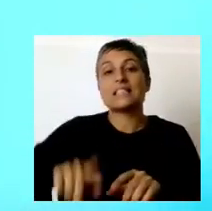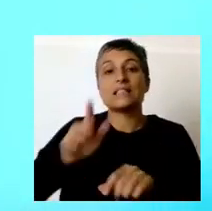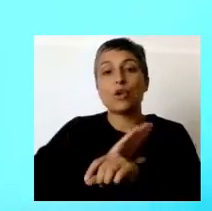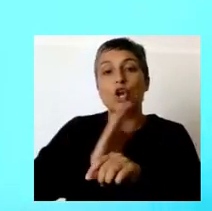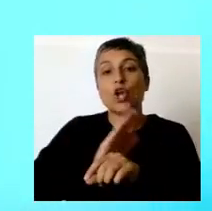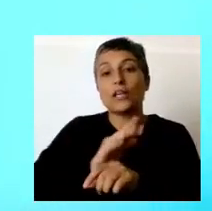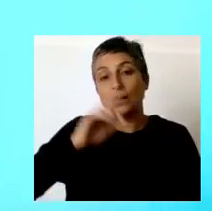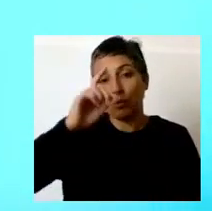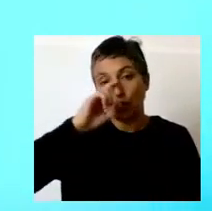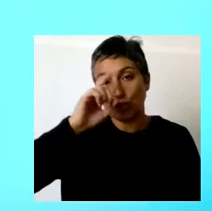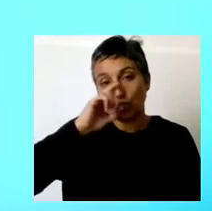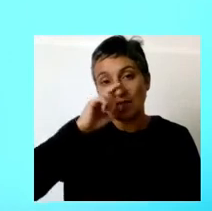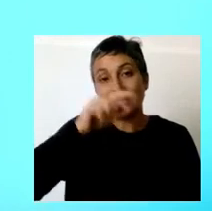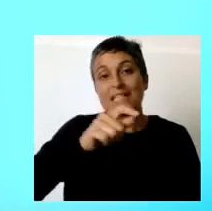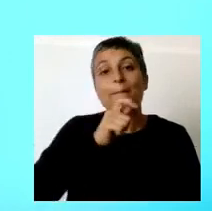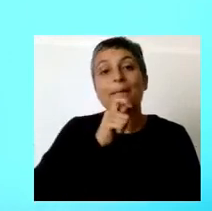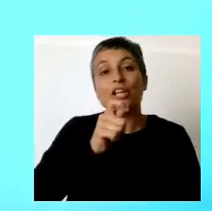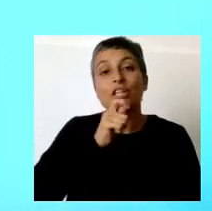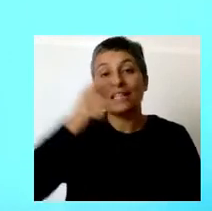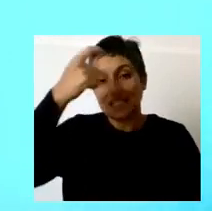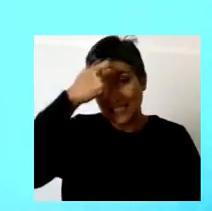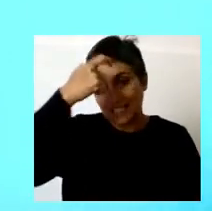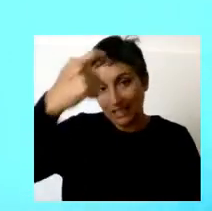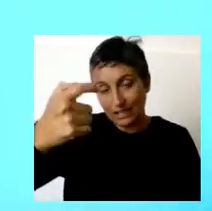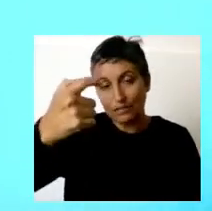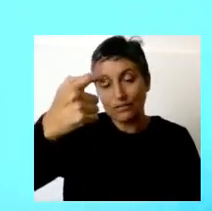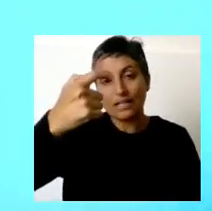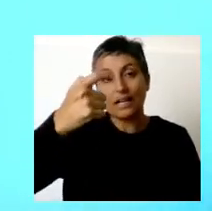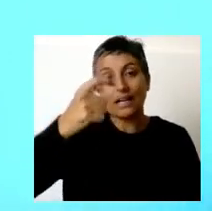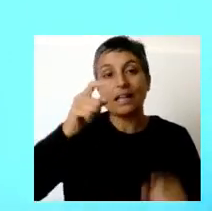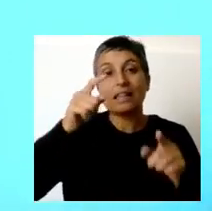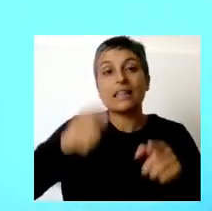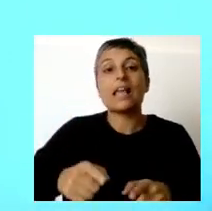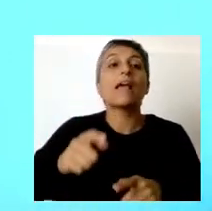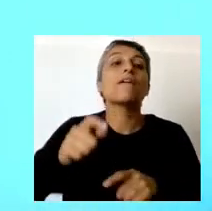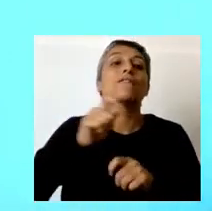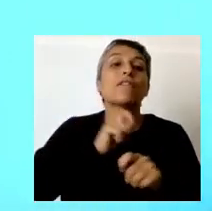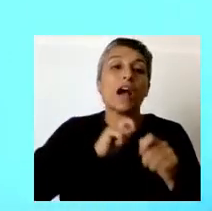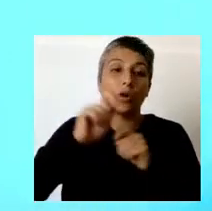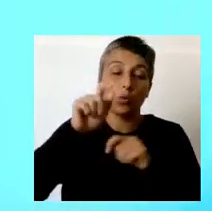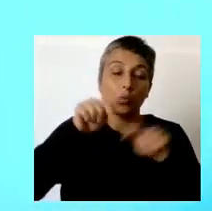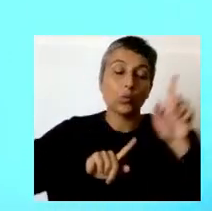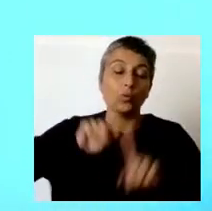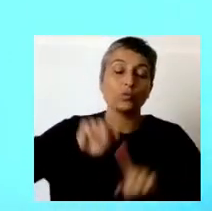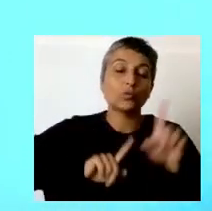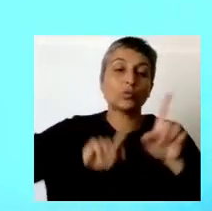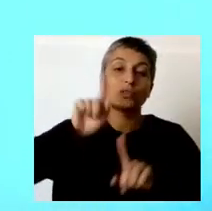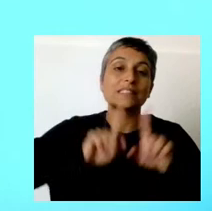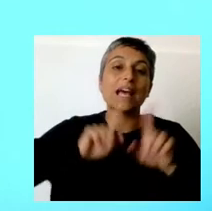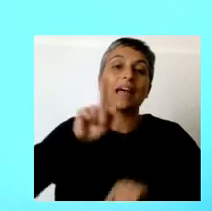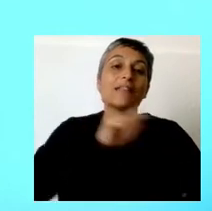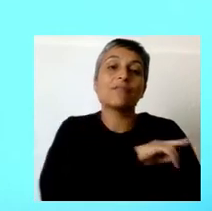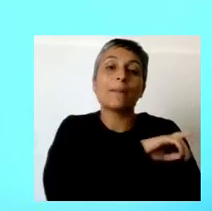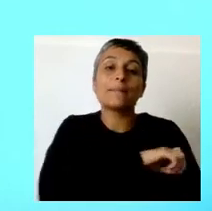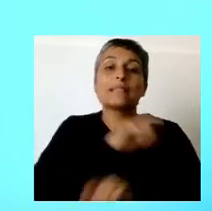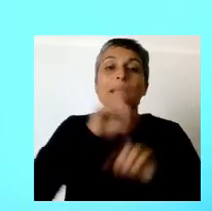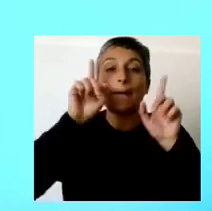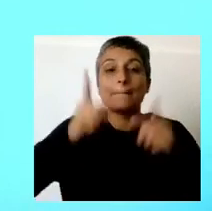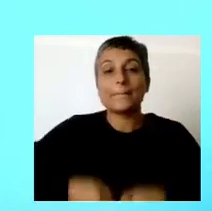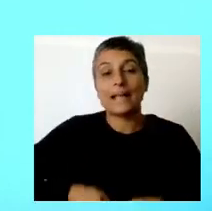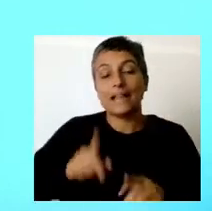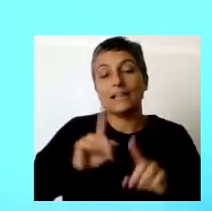científica de la Facultad de Farmacia y Bioquímica, también de la Universidad de Buenos Aires. Es diplomada superior en